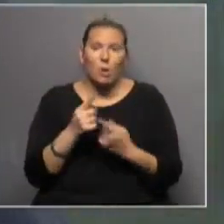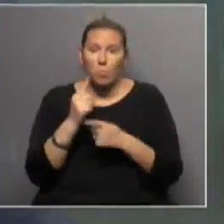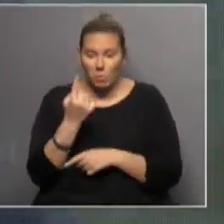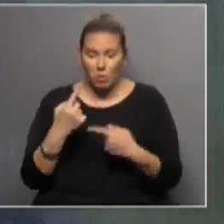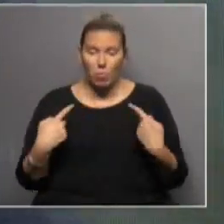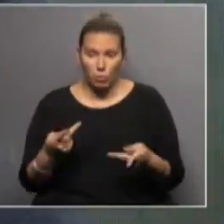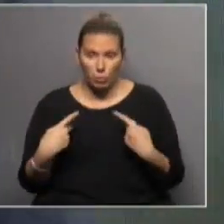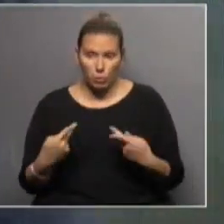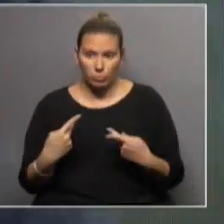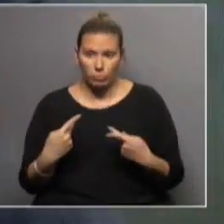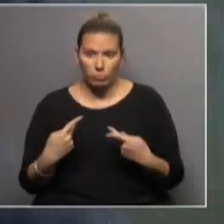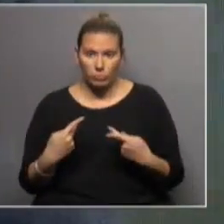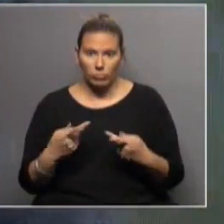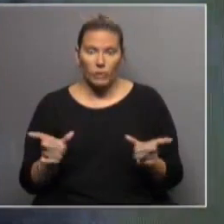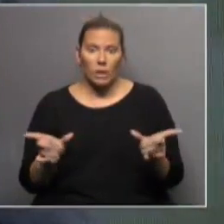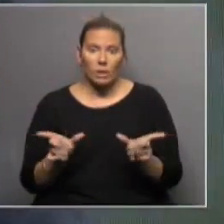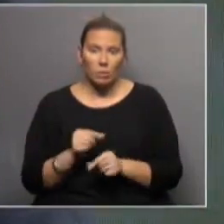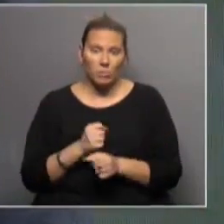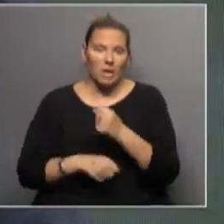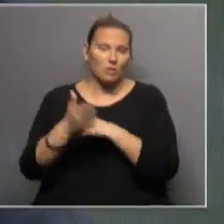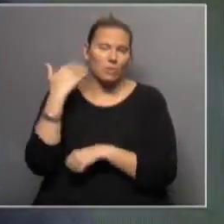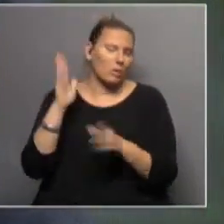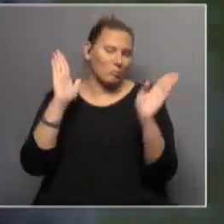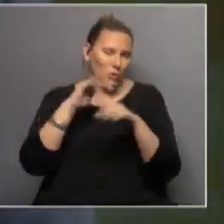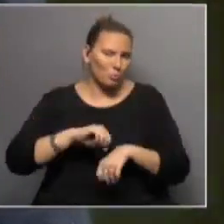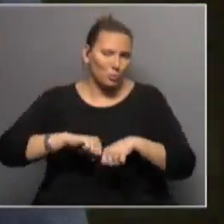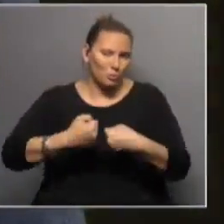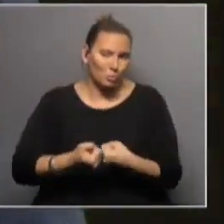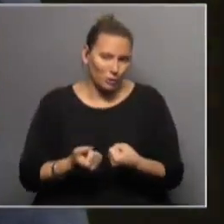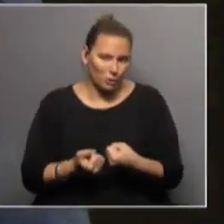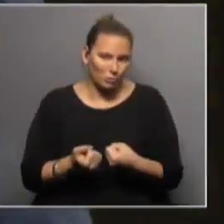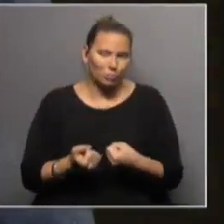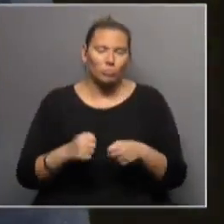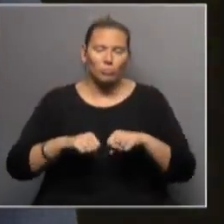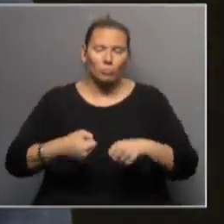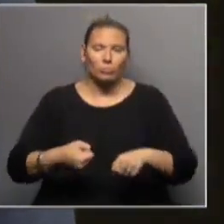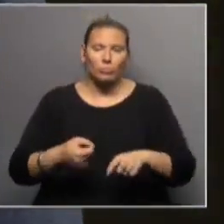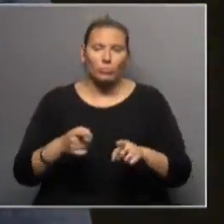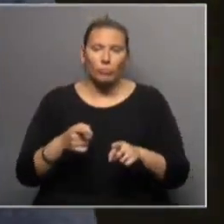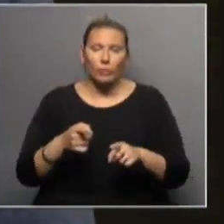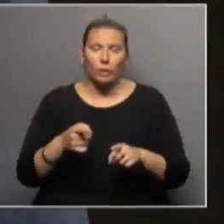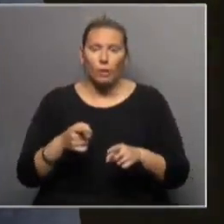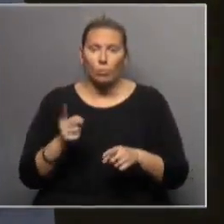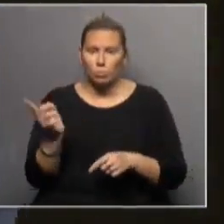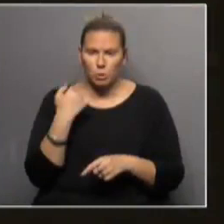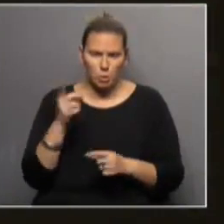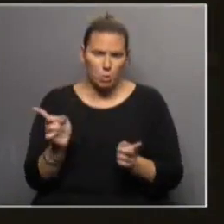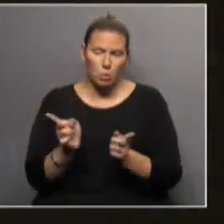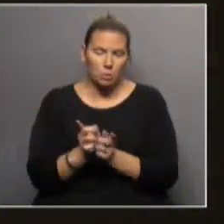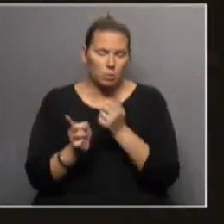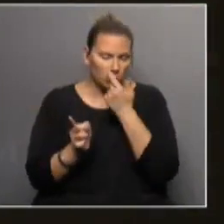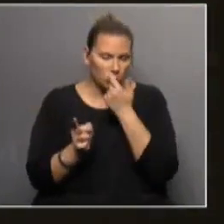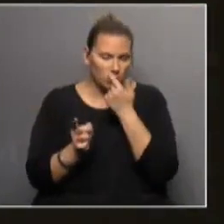fútbol, que tiene que terminar el año pasado, que no se pudo terminar por la pandemia. Mira. Se suspendió. Va a ser un torneo corto. Se